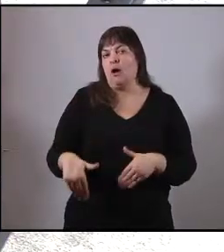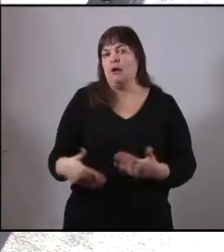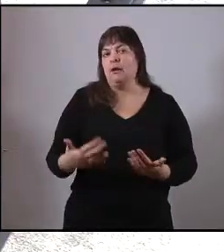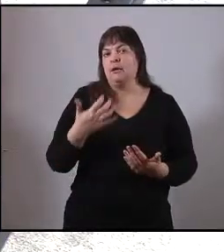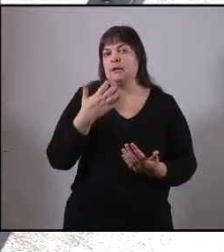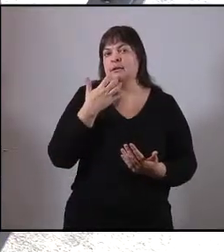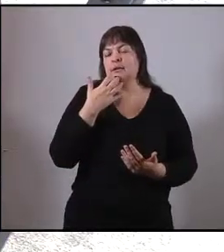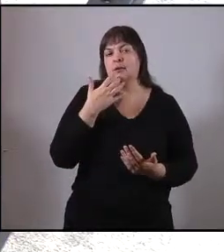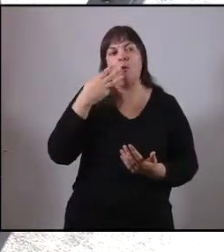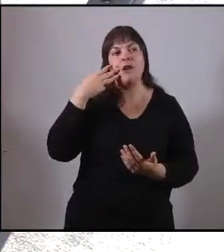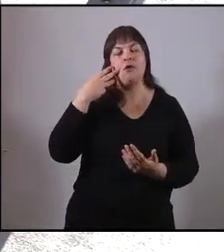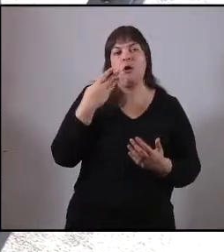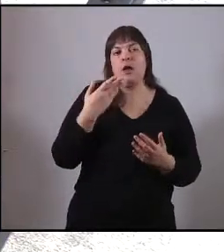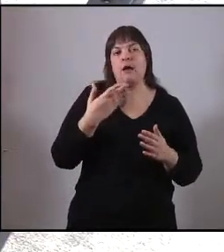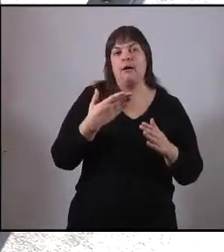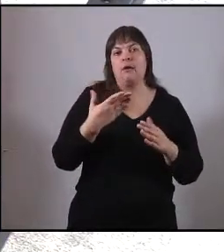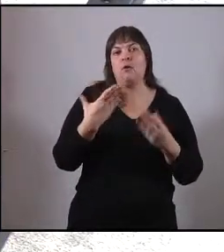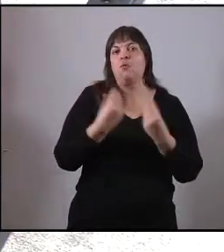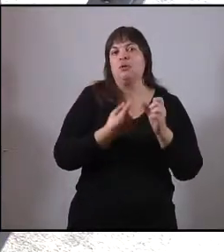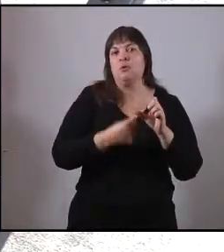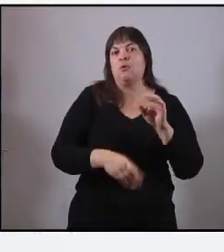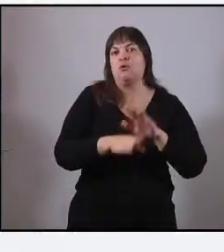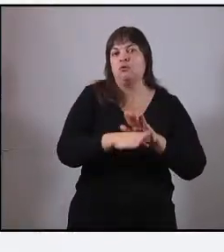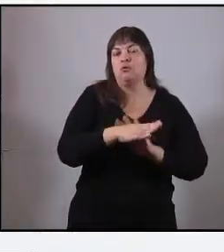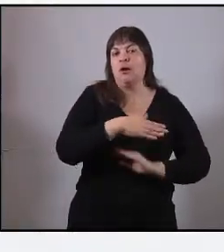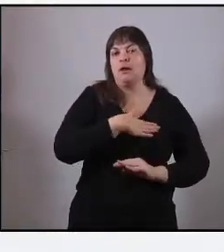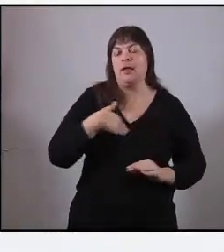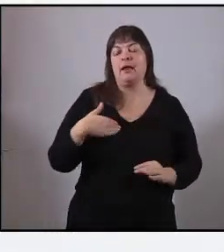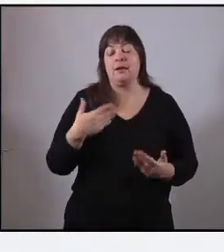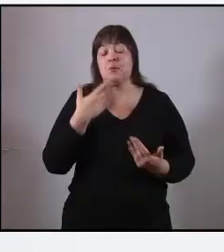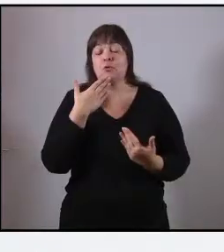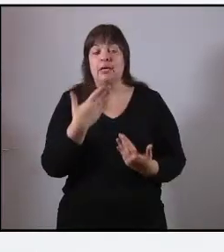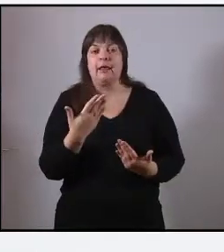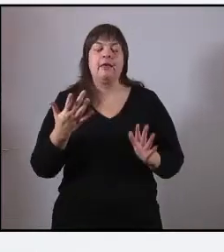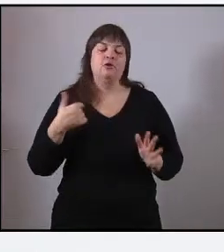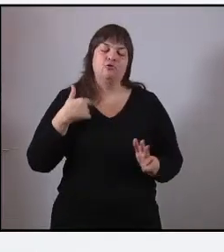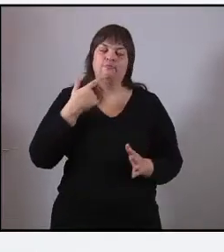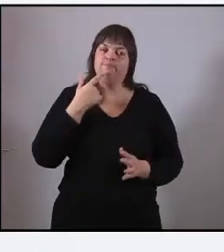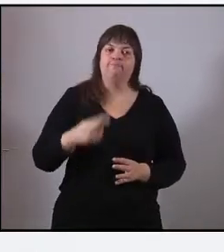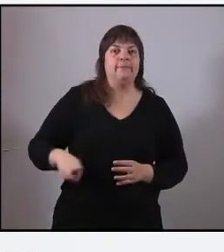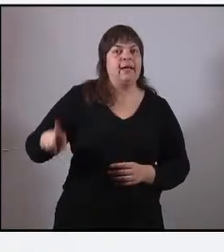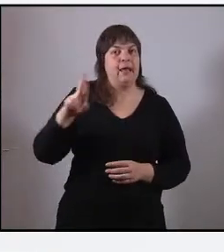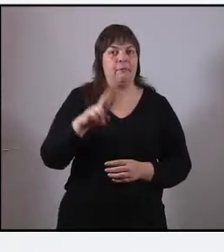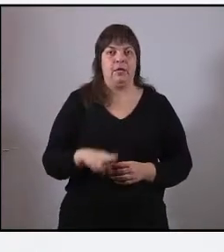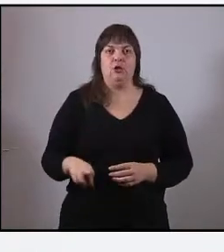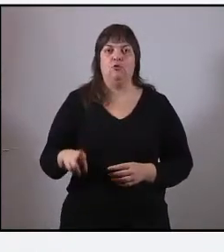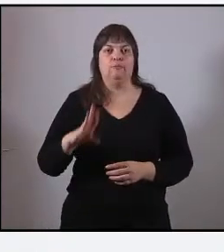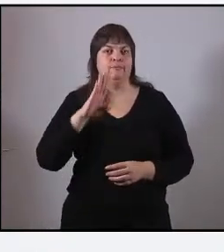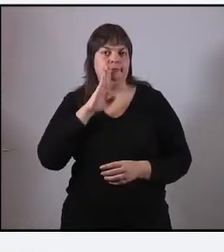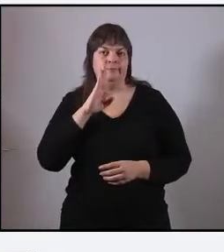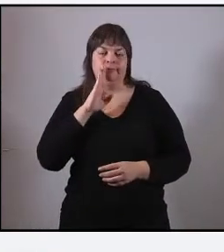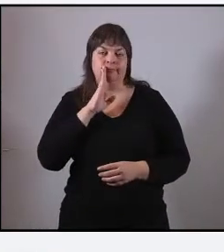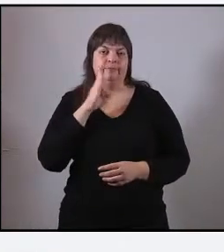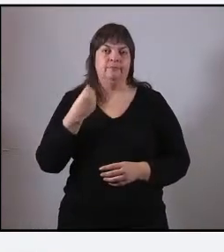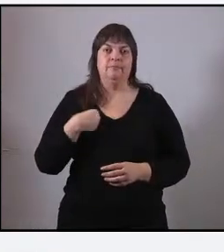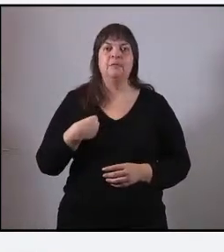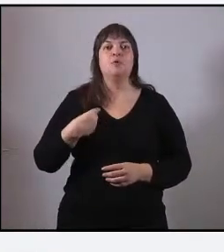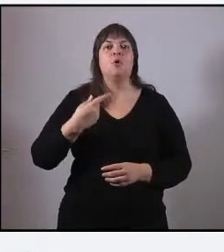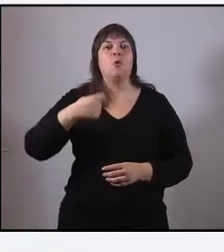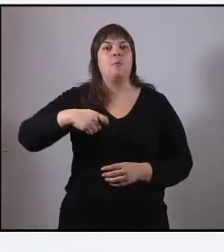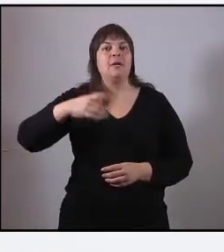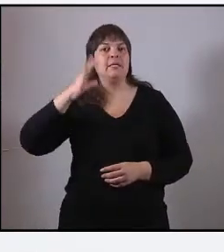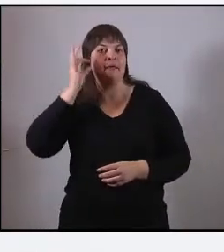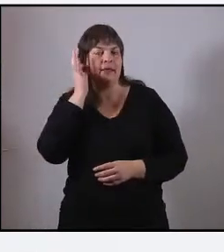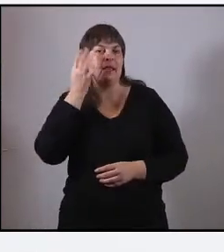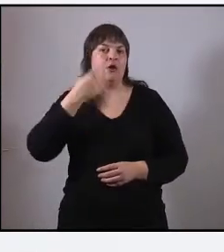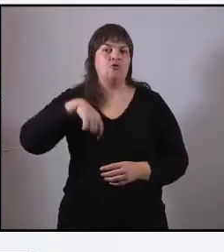sino para seguir al frente de la Junta. Muchas gracias. Yo reiterar lo que ya hemos dicho y lo que ha dicho la presidenta,